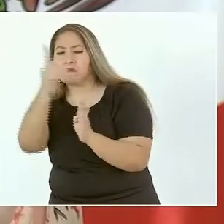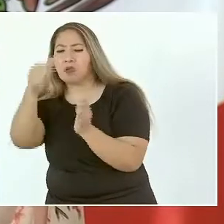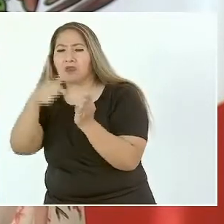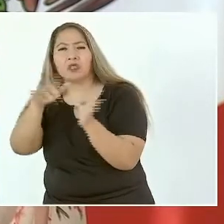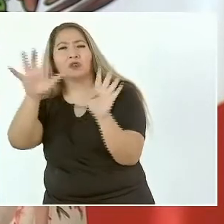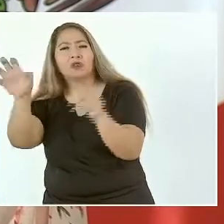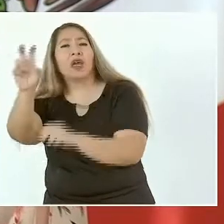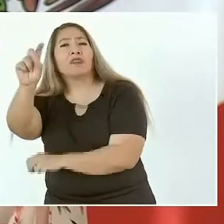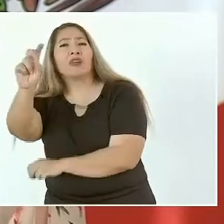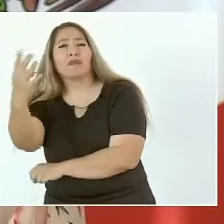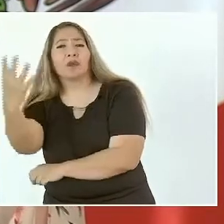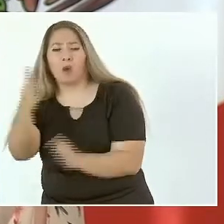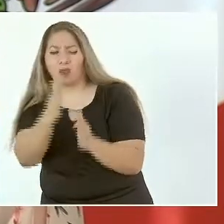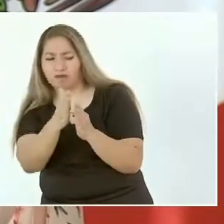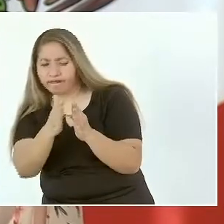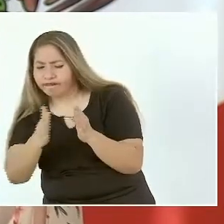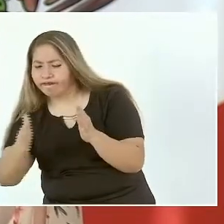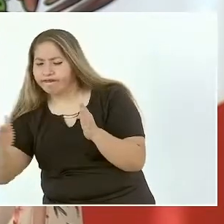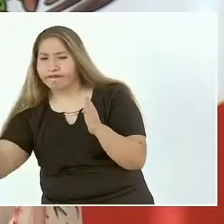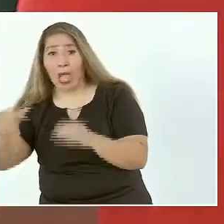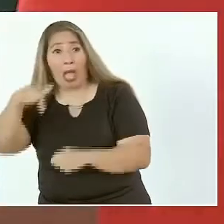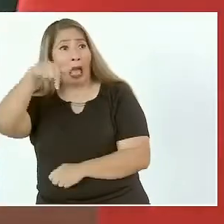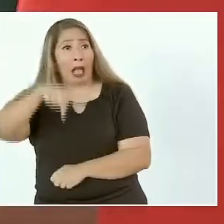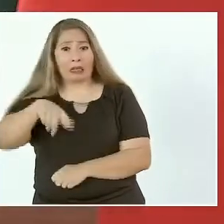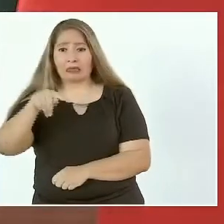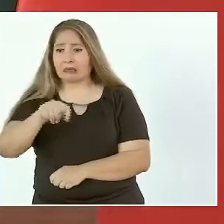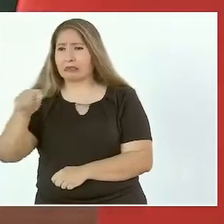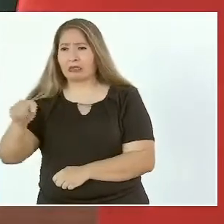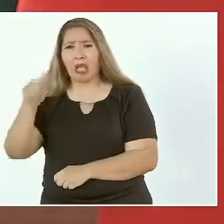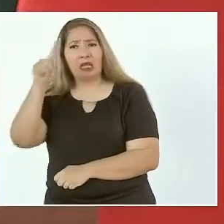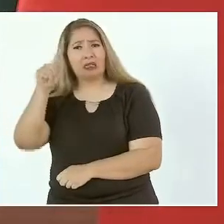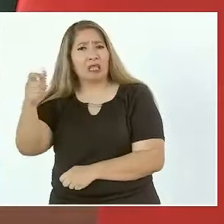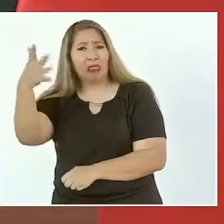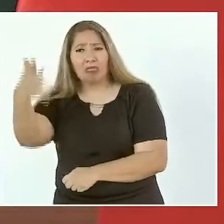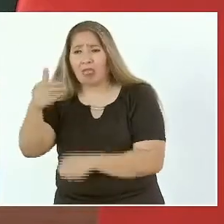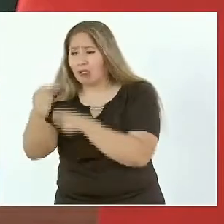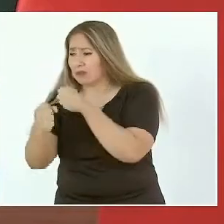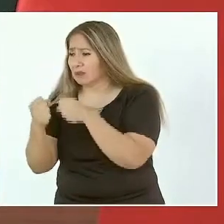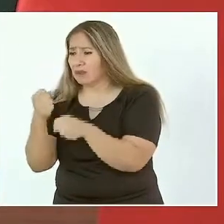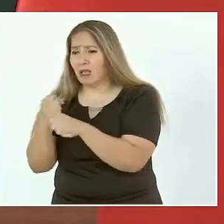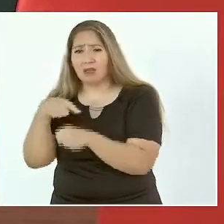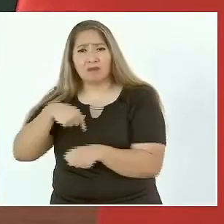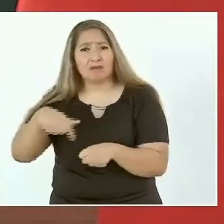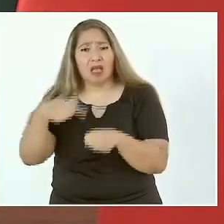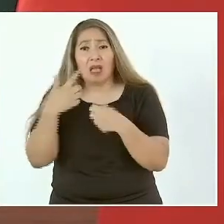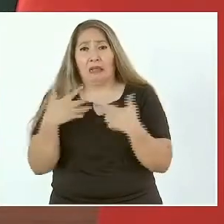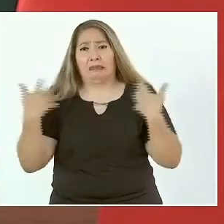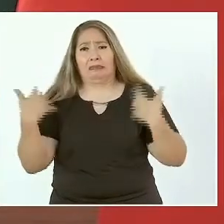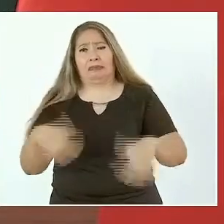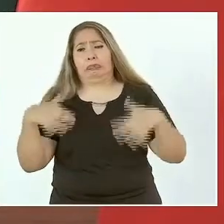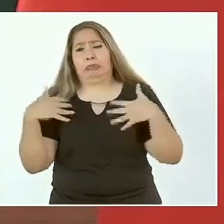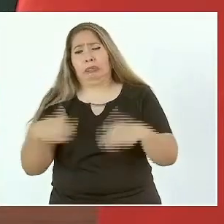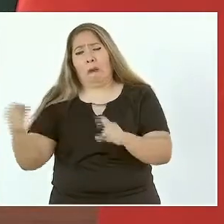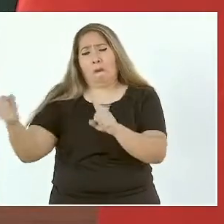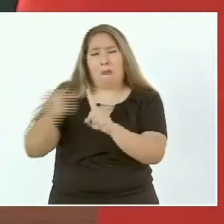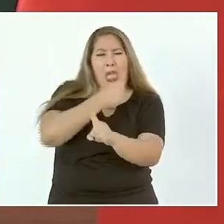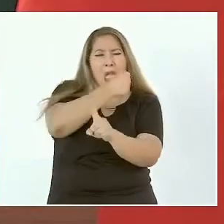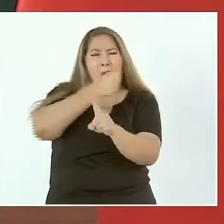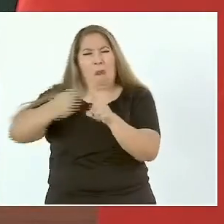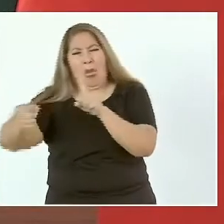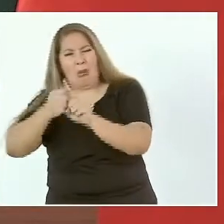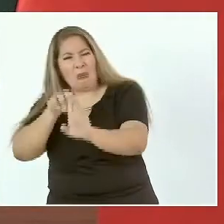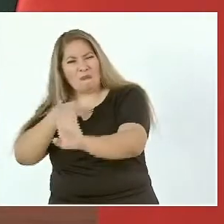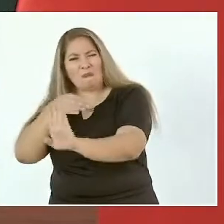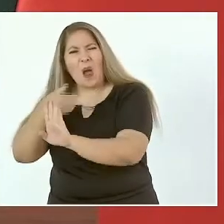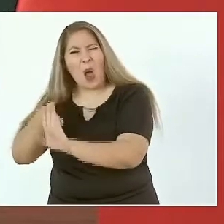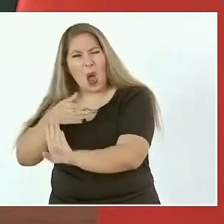1934. El evento ocurrido en esta ciudad de Torreón hace 110 años inauguró la violencia explícita en contra de los chinos